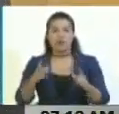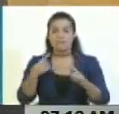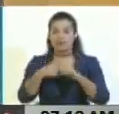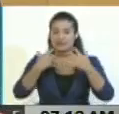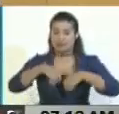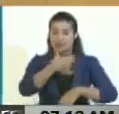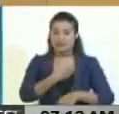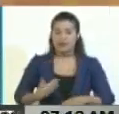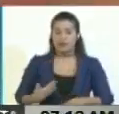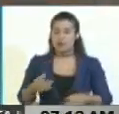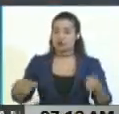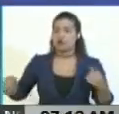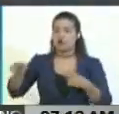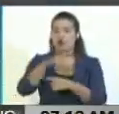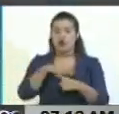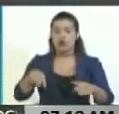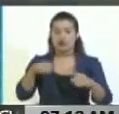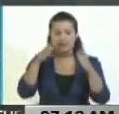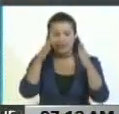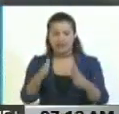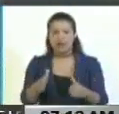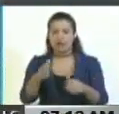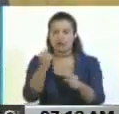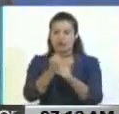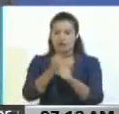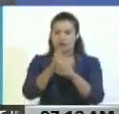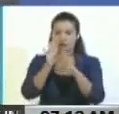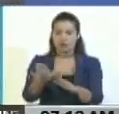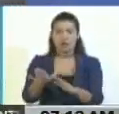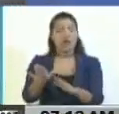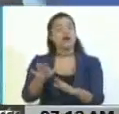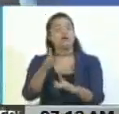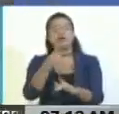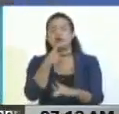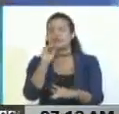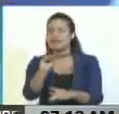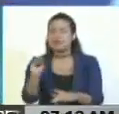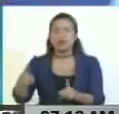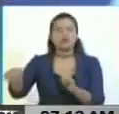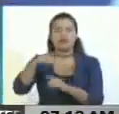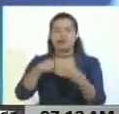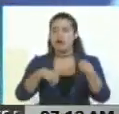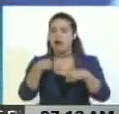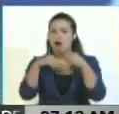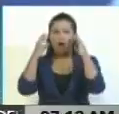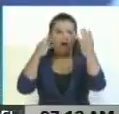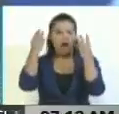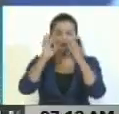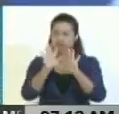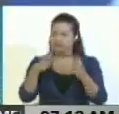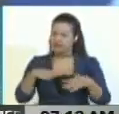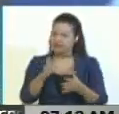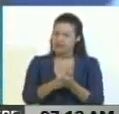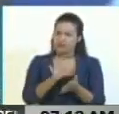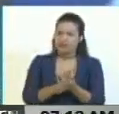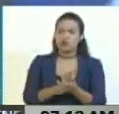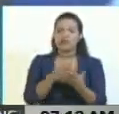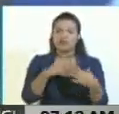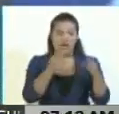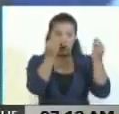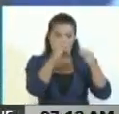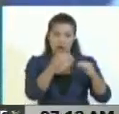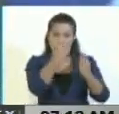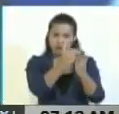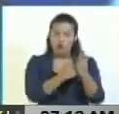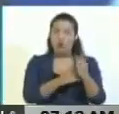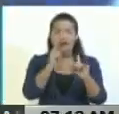dedicados lícitamente a sus actividades económicas, les digo que no tienen por qué preocuparse. Las medidas acordadas son más